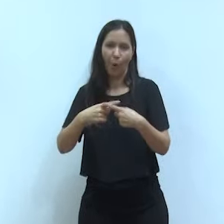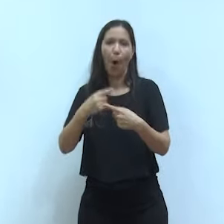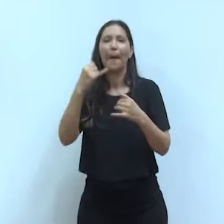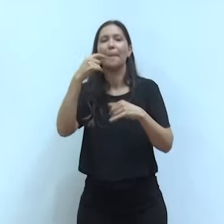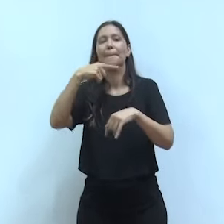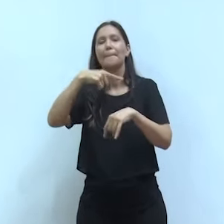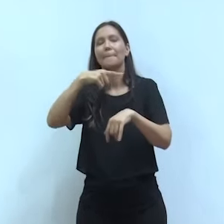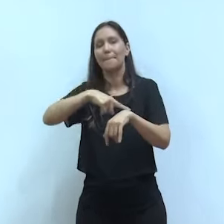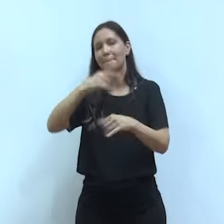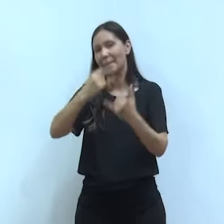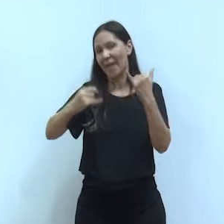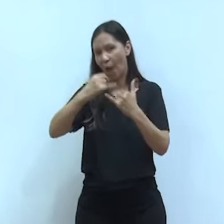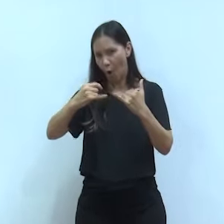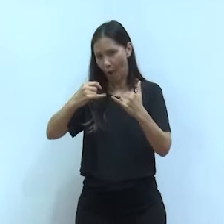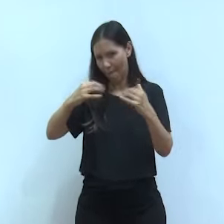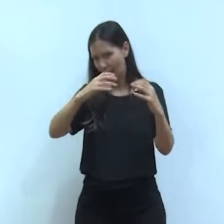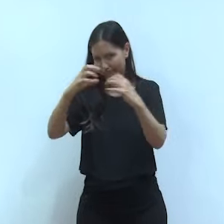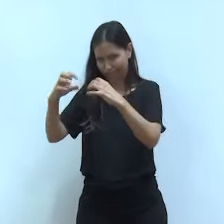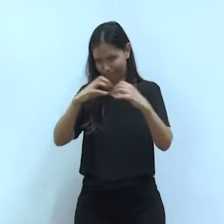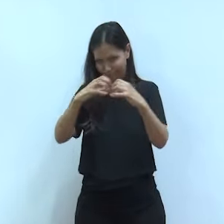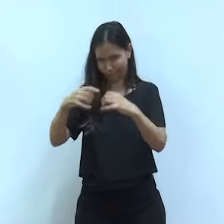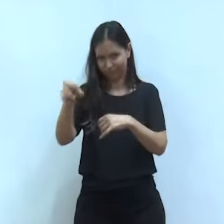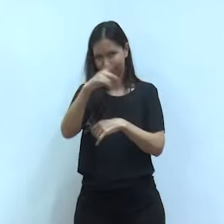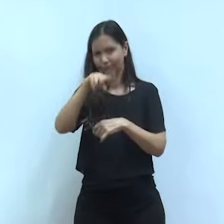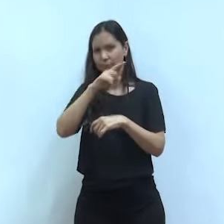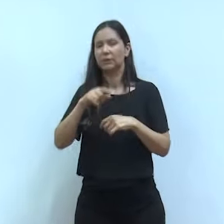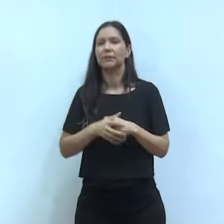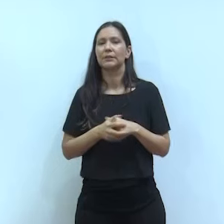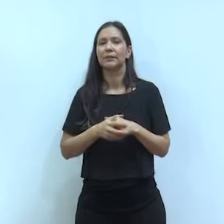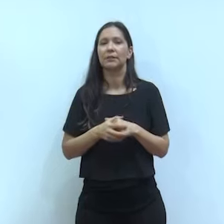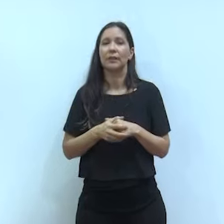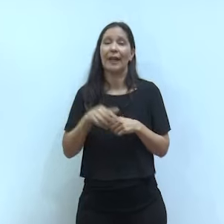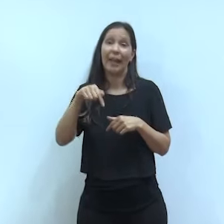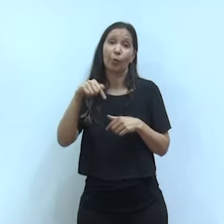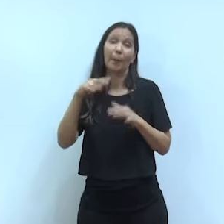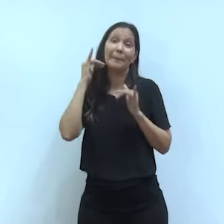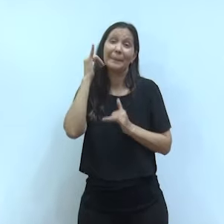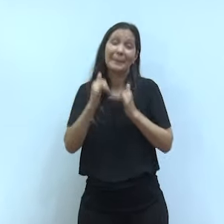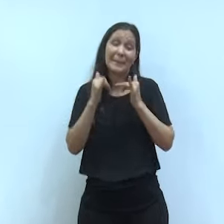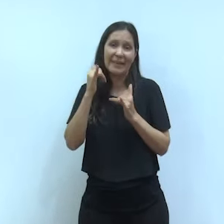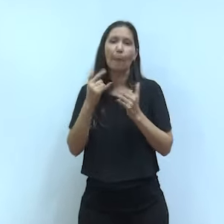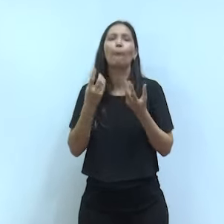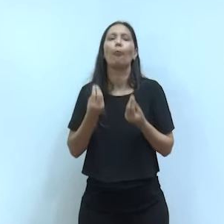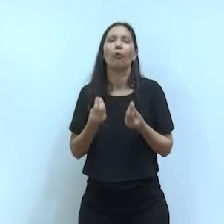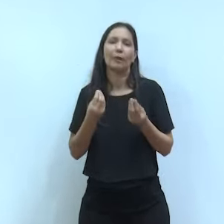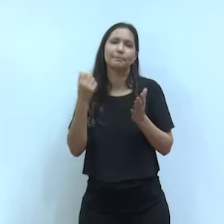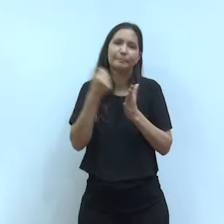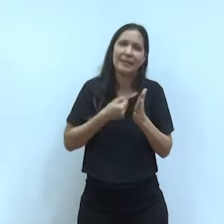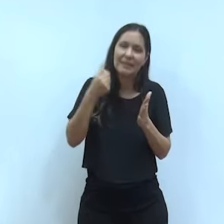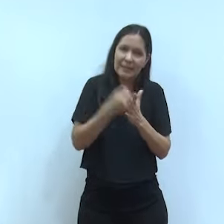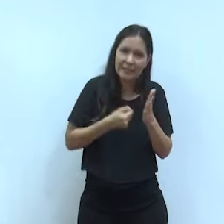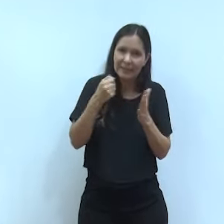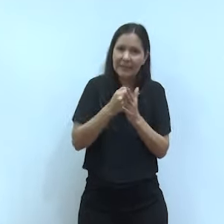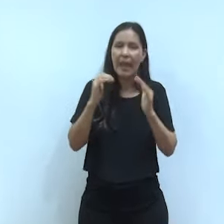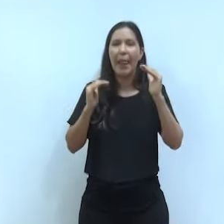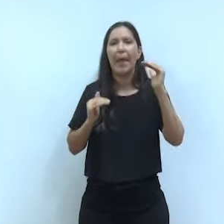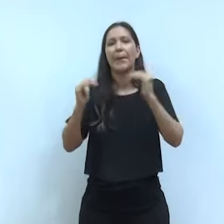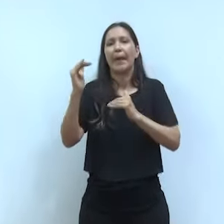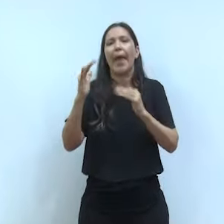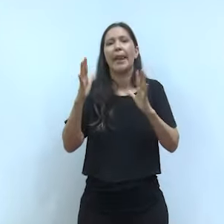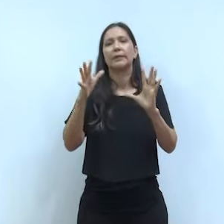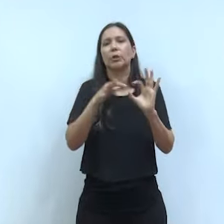demás Eh Esto de algún modo explica por qué la persistencia En los niveles de adhesión o en los niveles